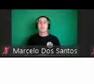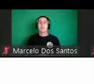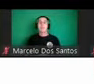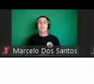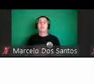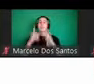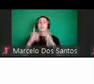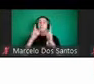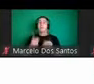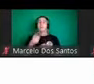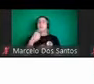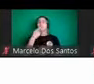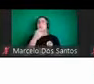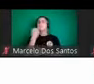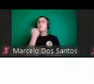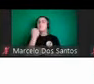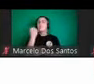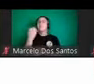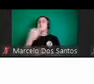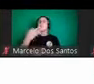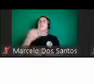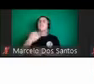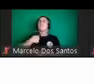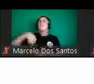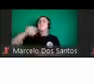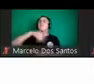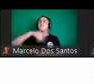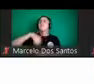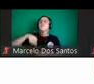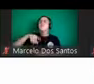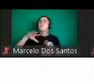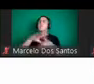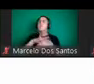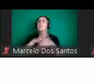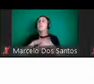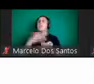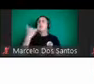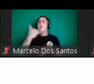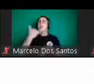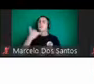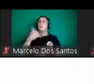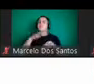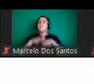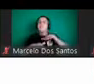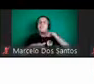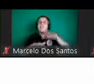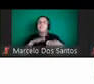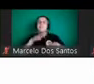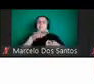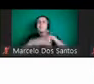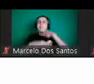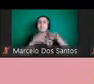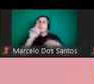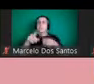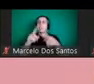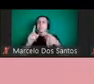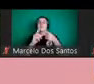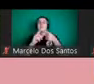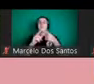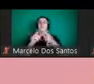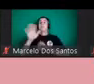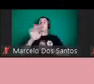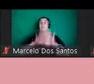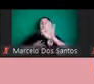recomendable seguir algunos pasos que también estuve preparando, como por ejemplo la preparación previa. ¿Cómo me tengo